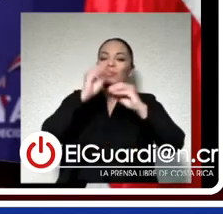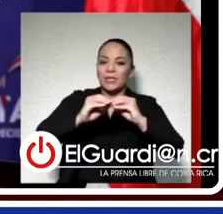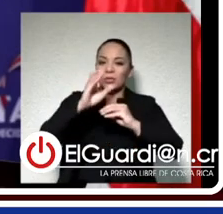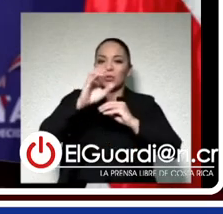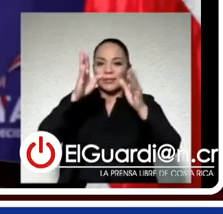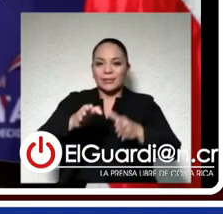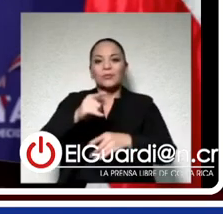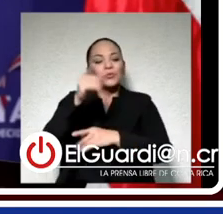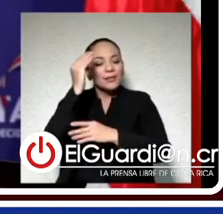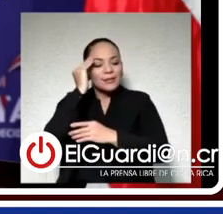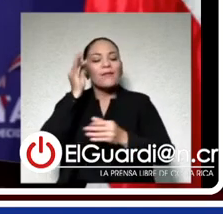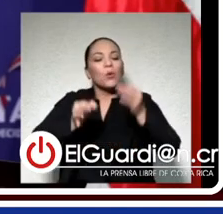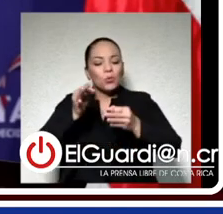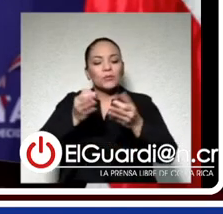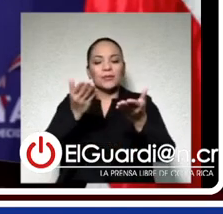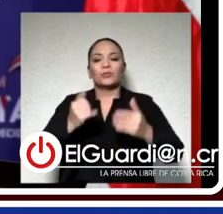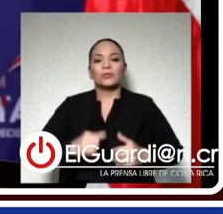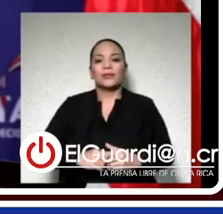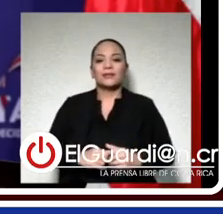Júzguelo usted.